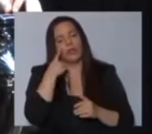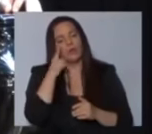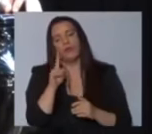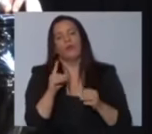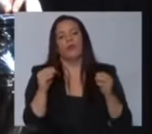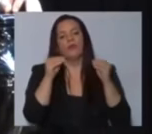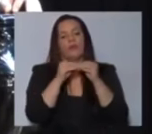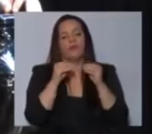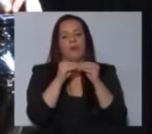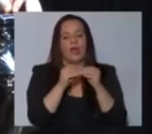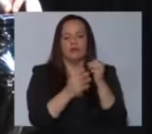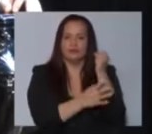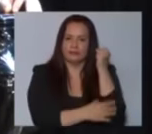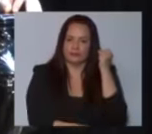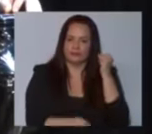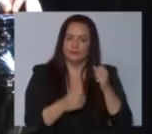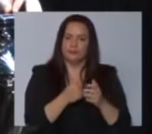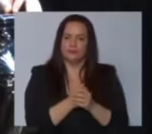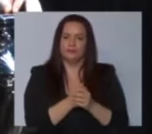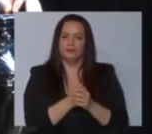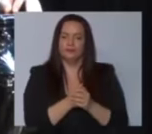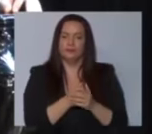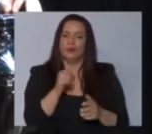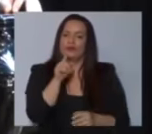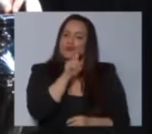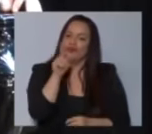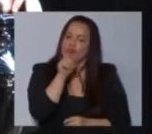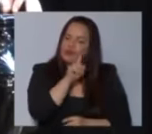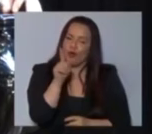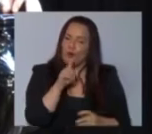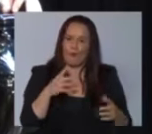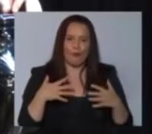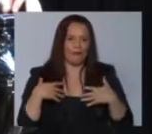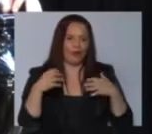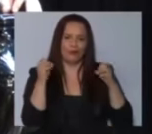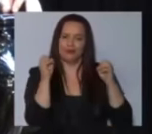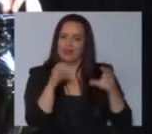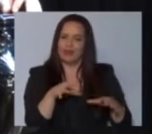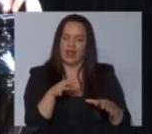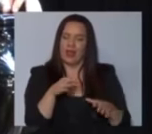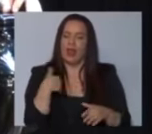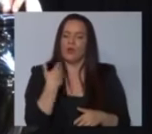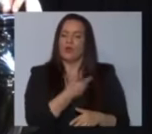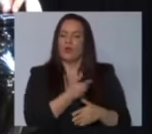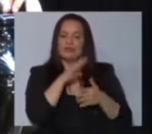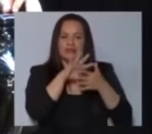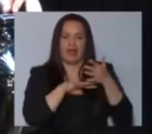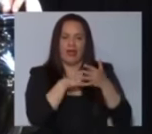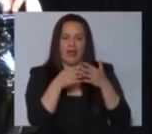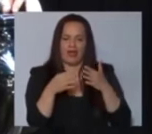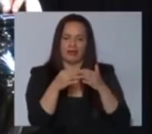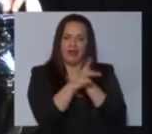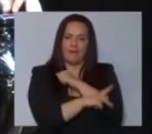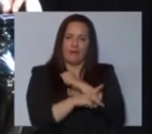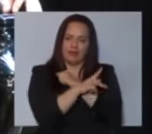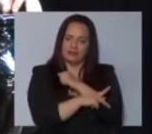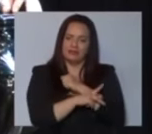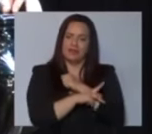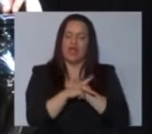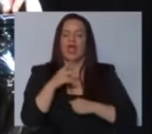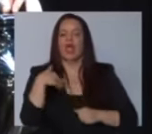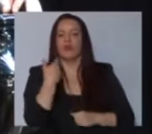más desprotegidos. No renunciaremos a nuestra agenda país ni a